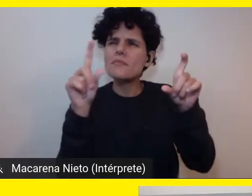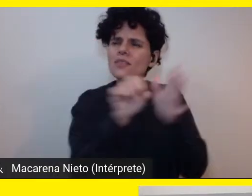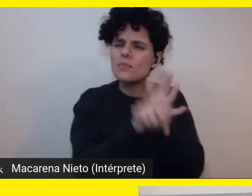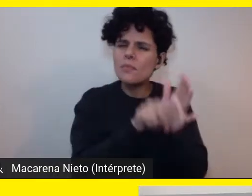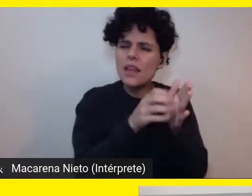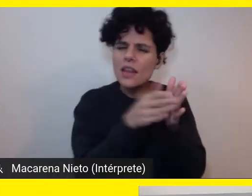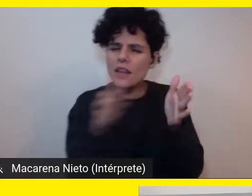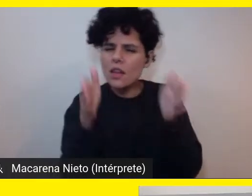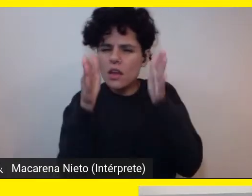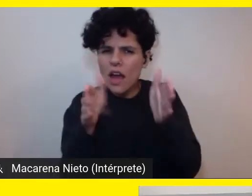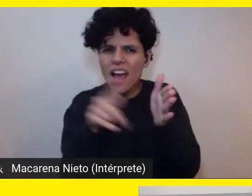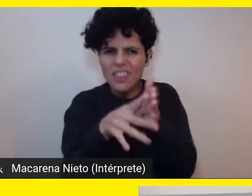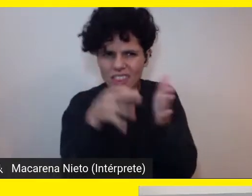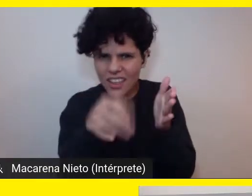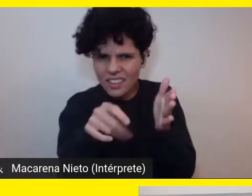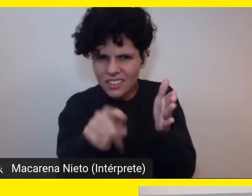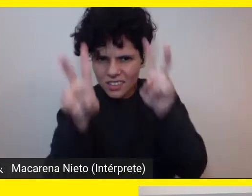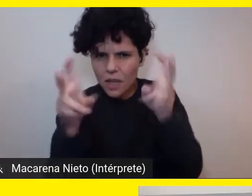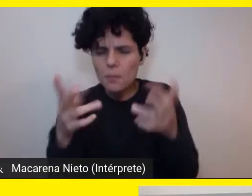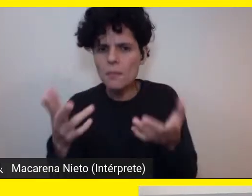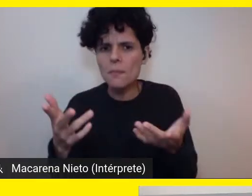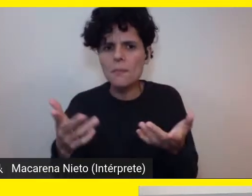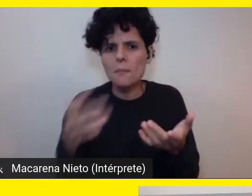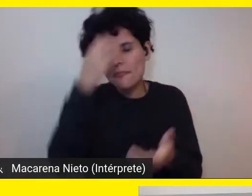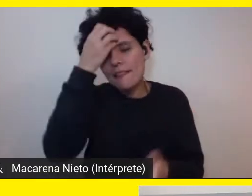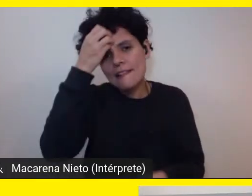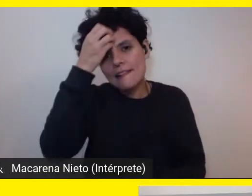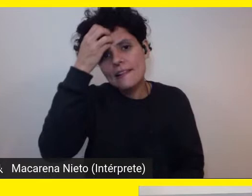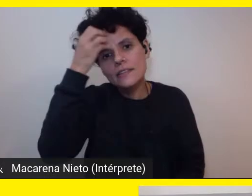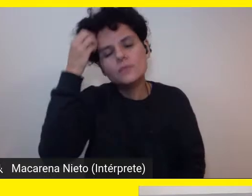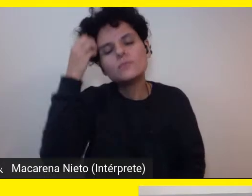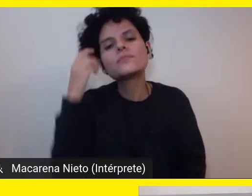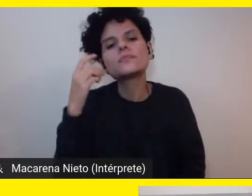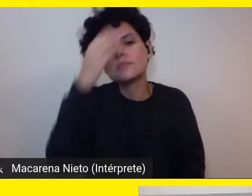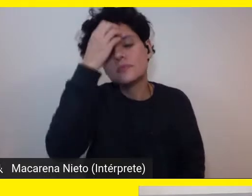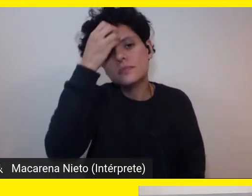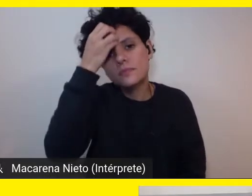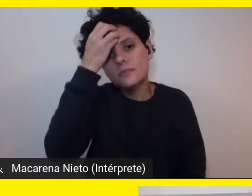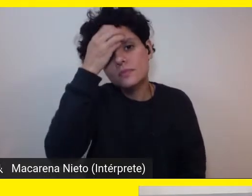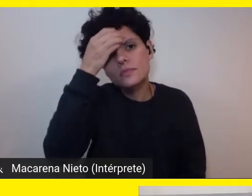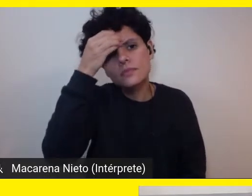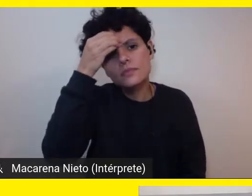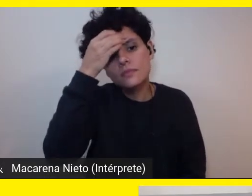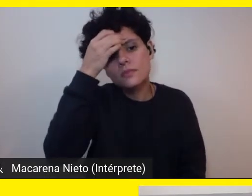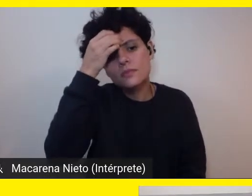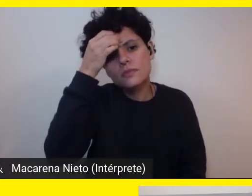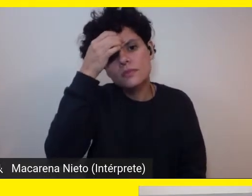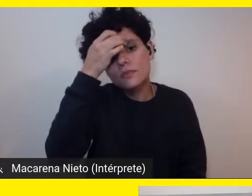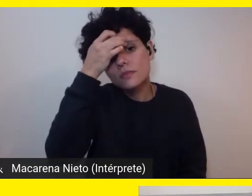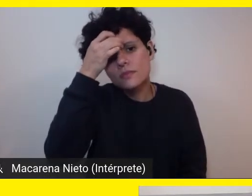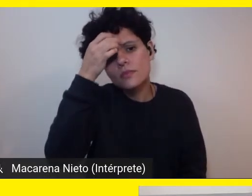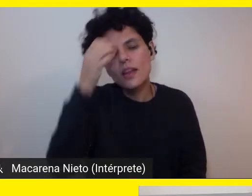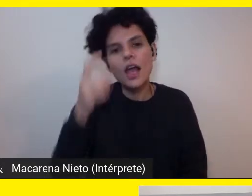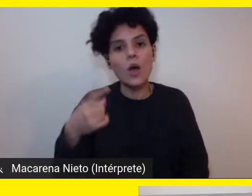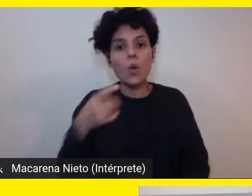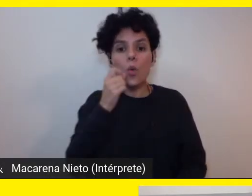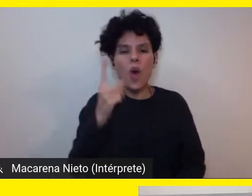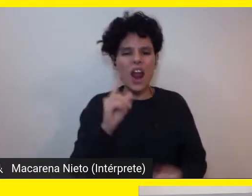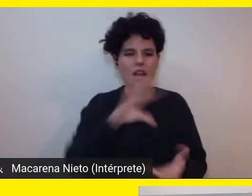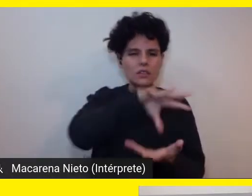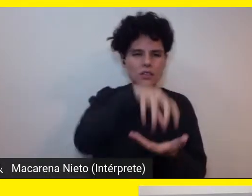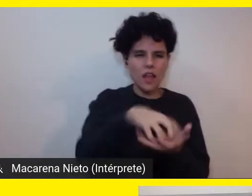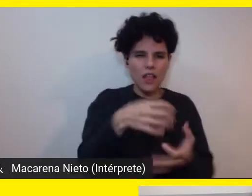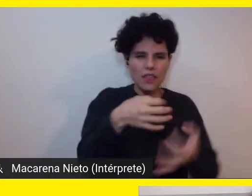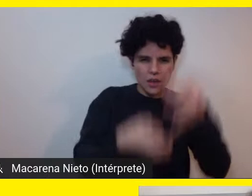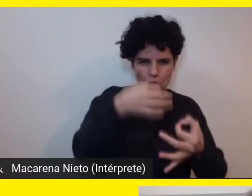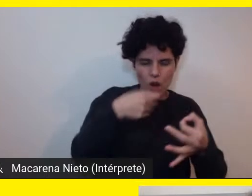de esta afirmación, y que es cuando precisamente el tribunal que finalmente ve la causa de Aidé después